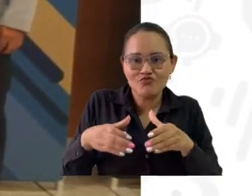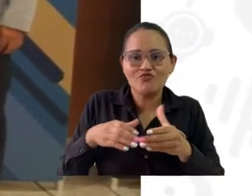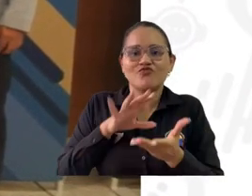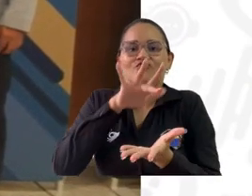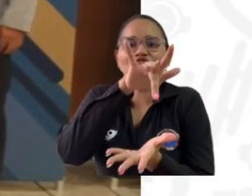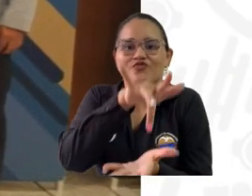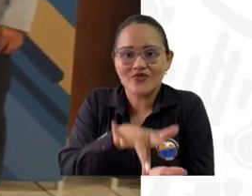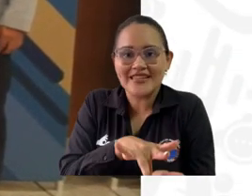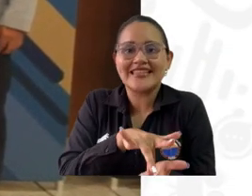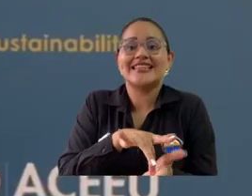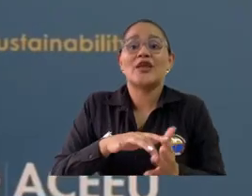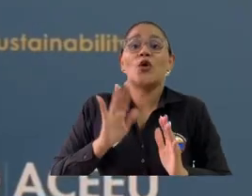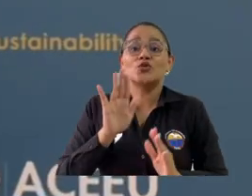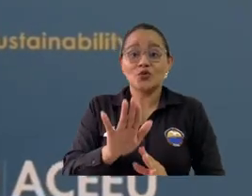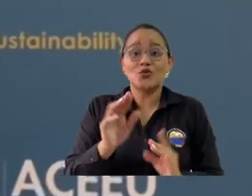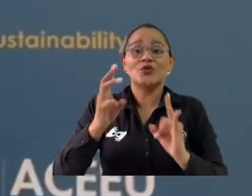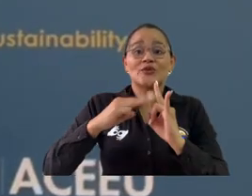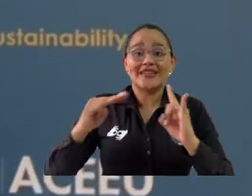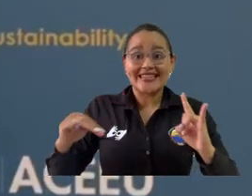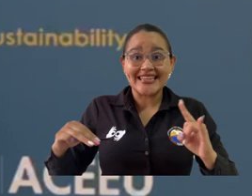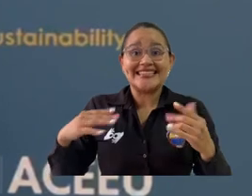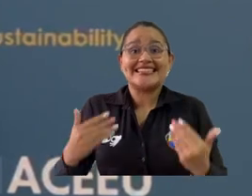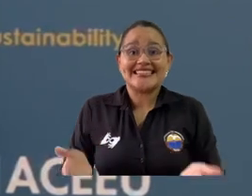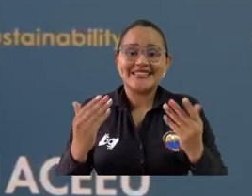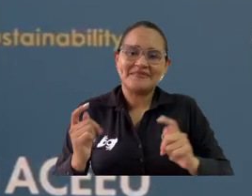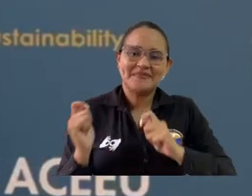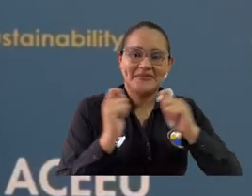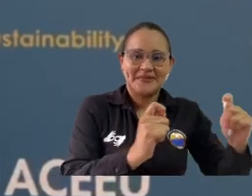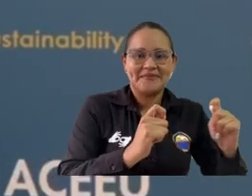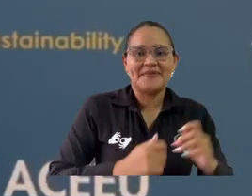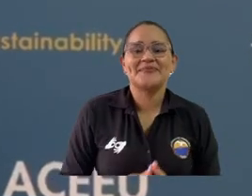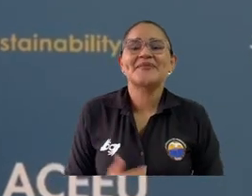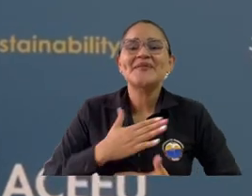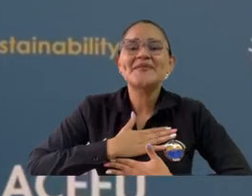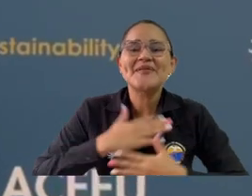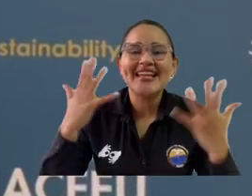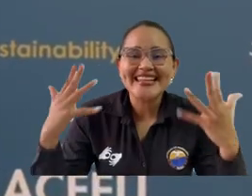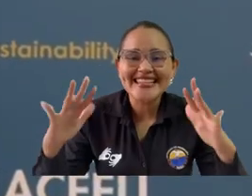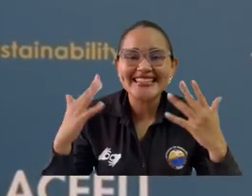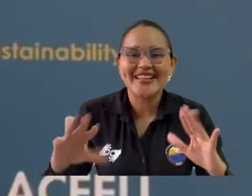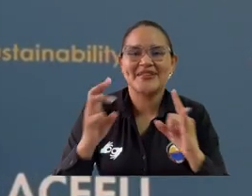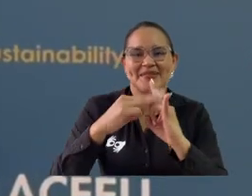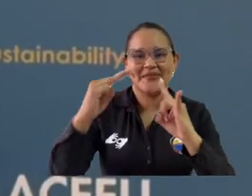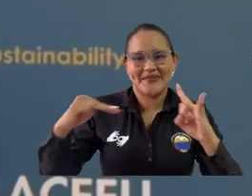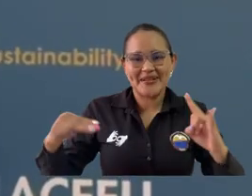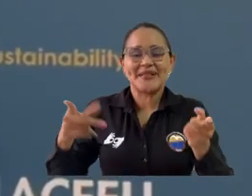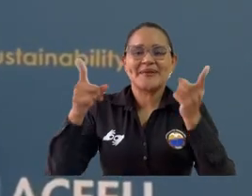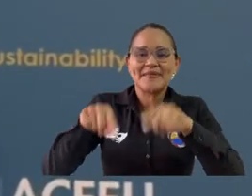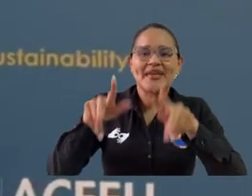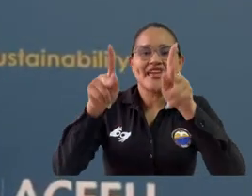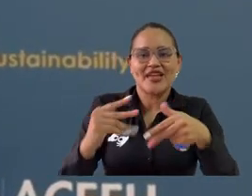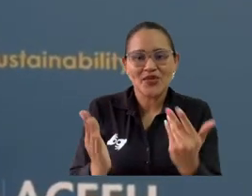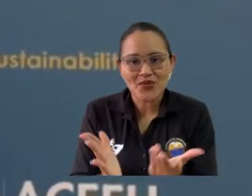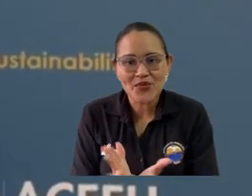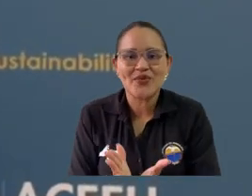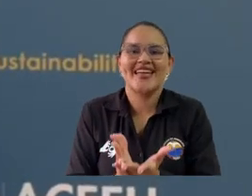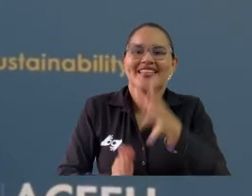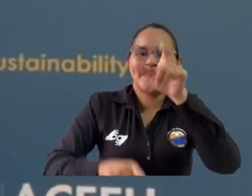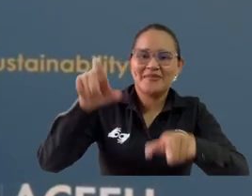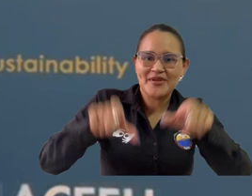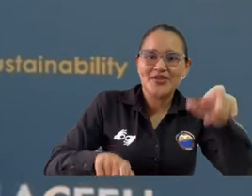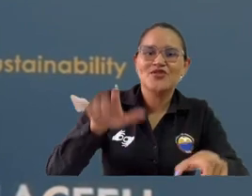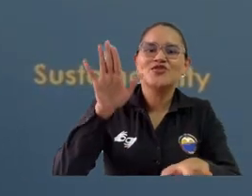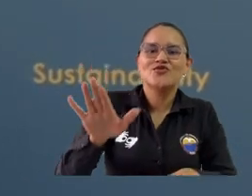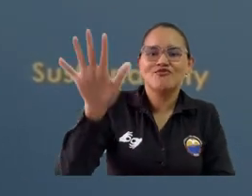ACEU 2023. Muchas felicitaciones a todas las personas del equipo de la Universidad de Magdalena, a los estudiantes y a todas las personas